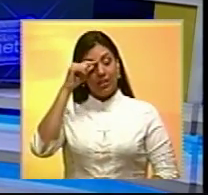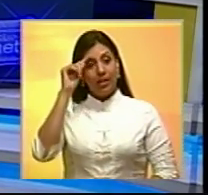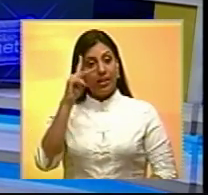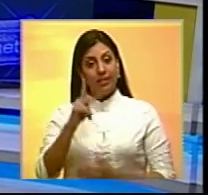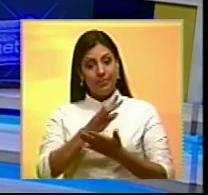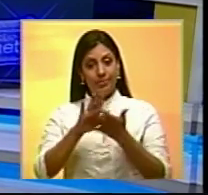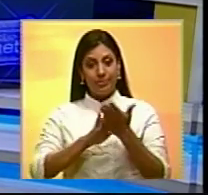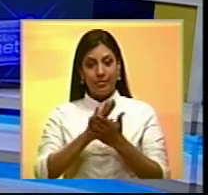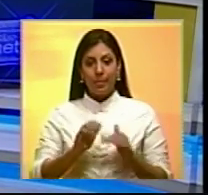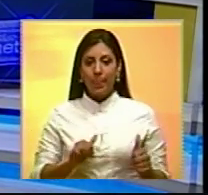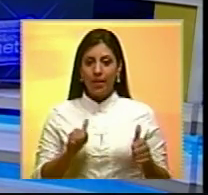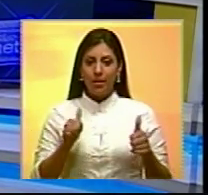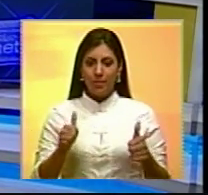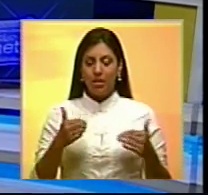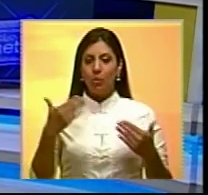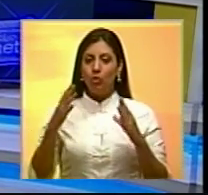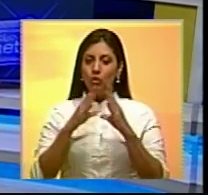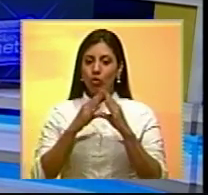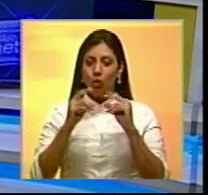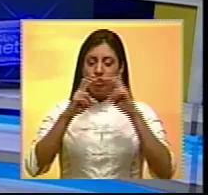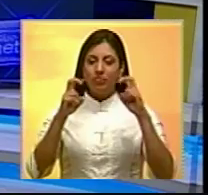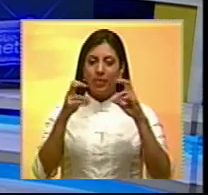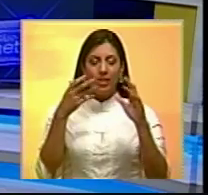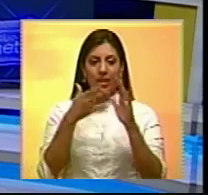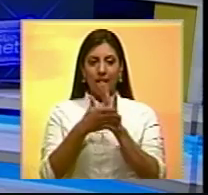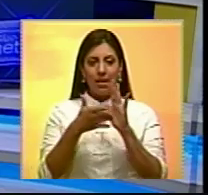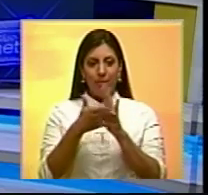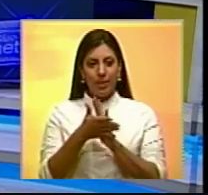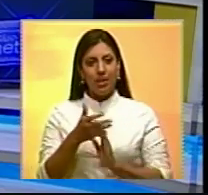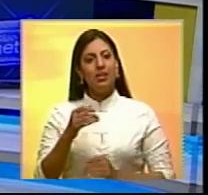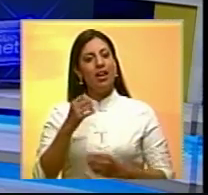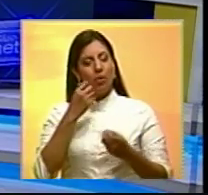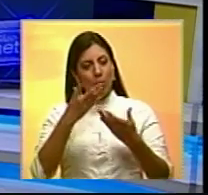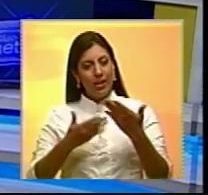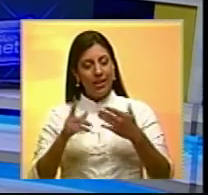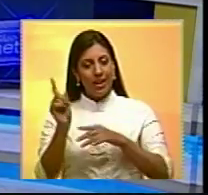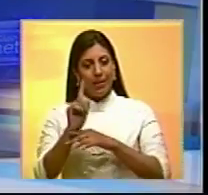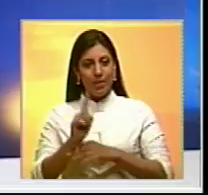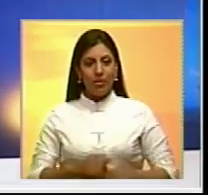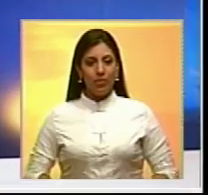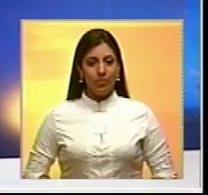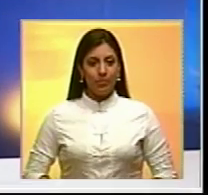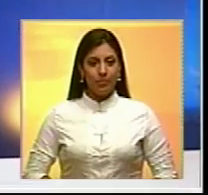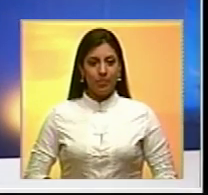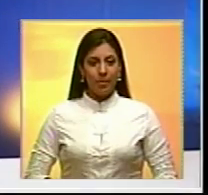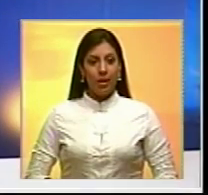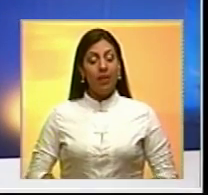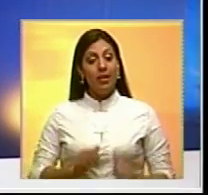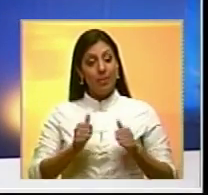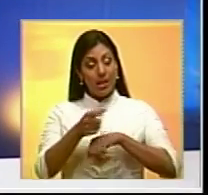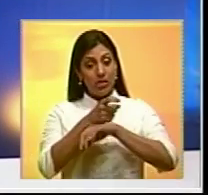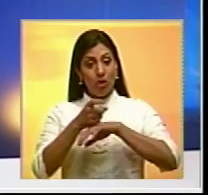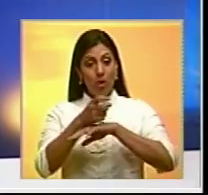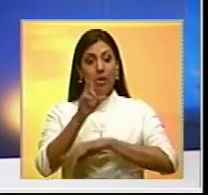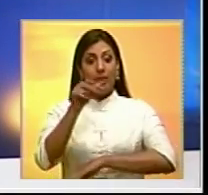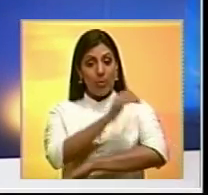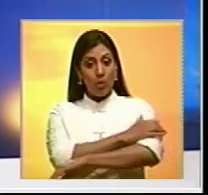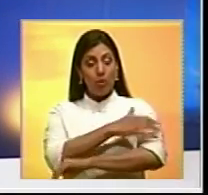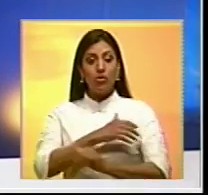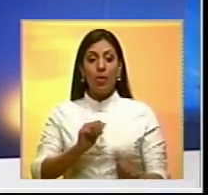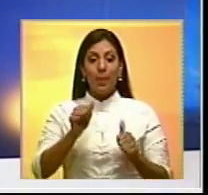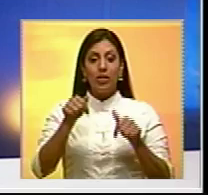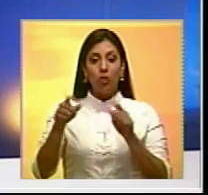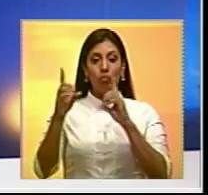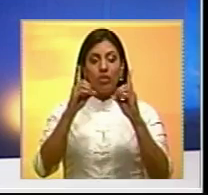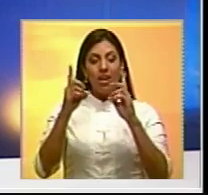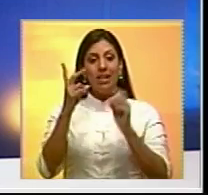quien les saluda Andrina Yepes. Comenzamos a revisar las informaciones y lo hacemos de inmediato. Gobierno y oposición retoman hoy el diálogo en